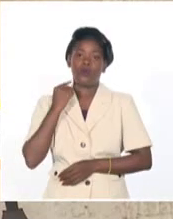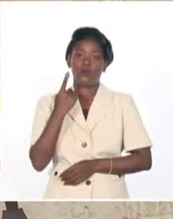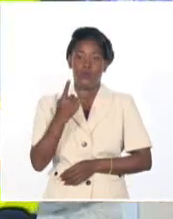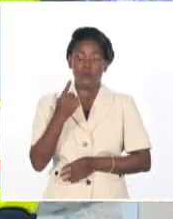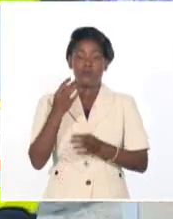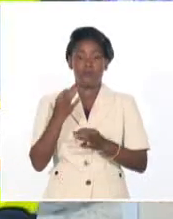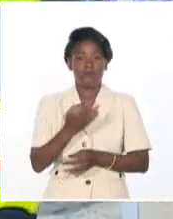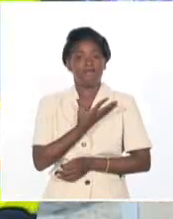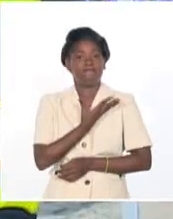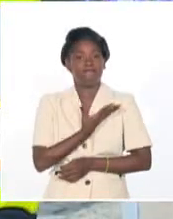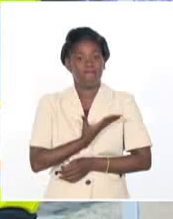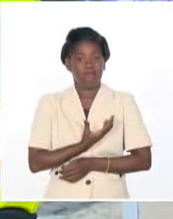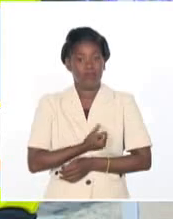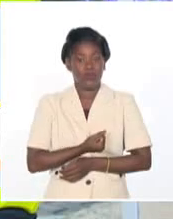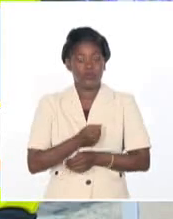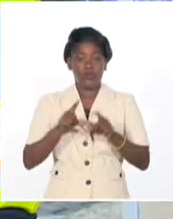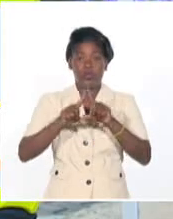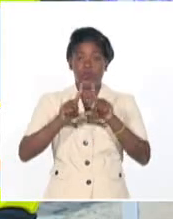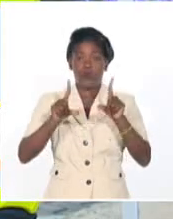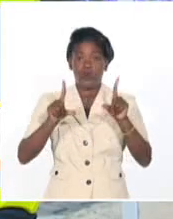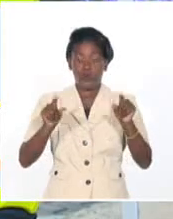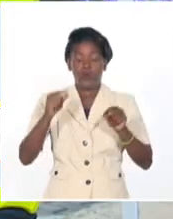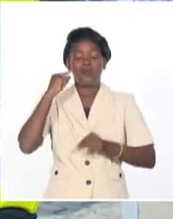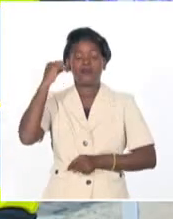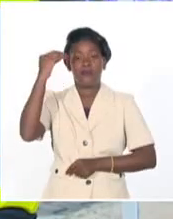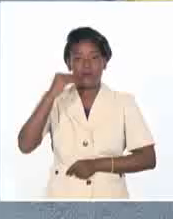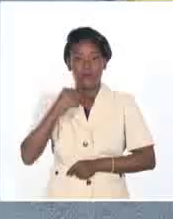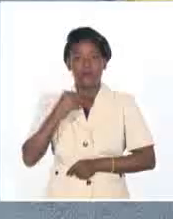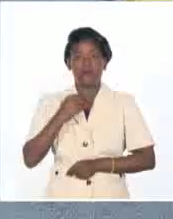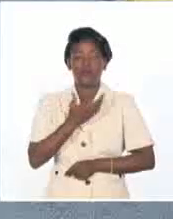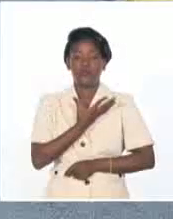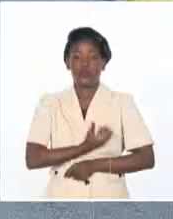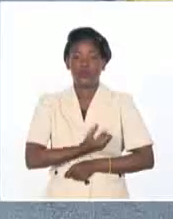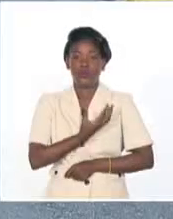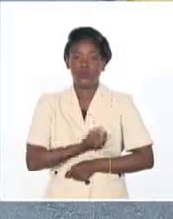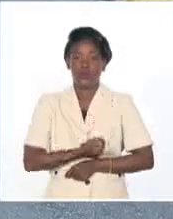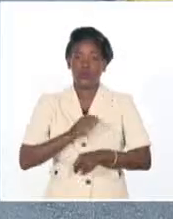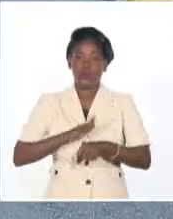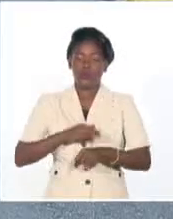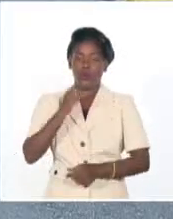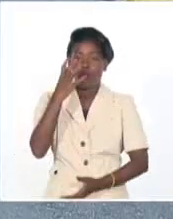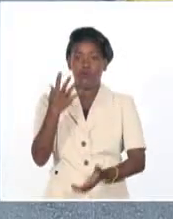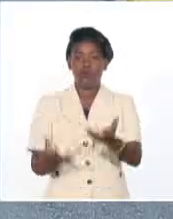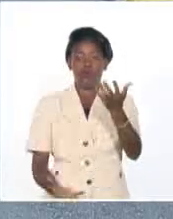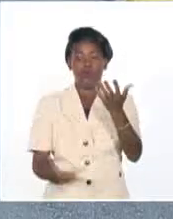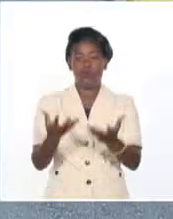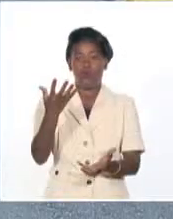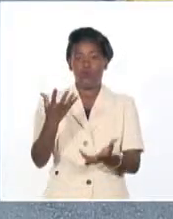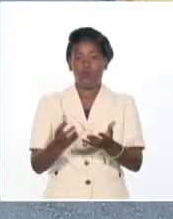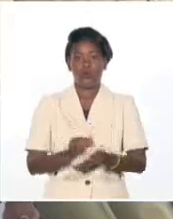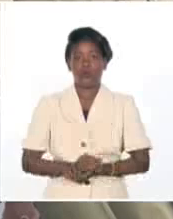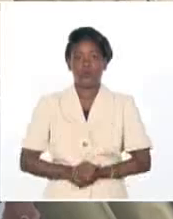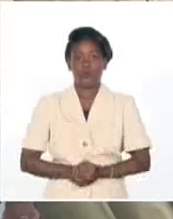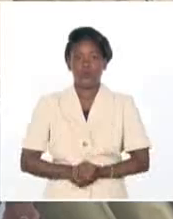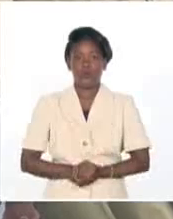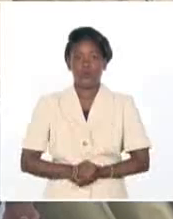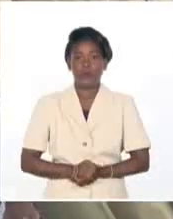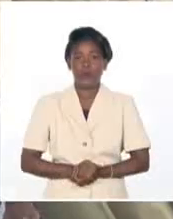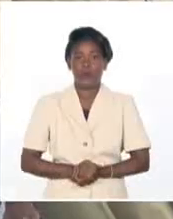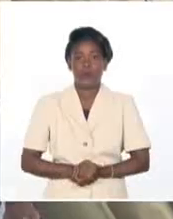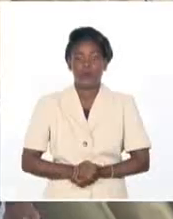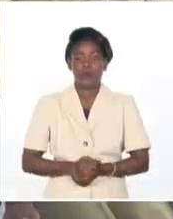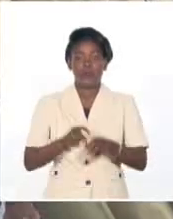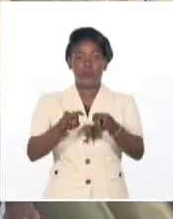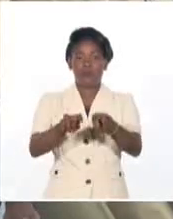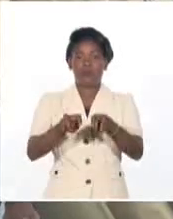que conmocionó a toda Cuba y que hoy late en la memoria. En la ceremonia estuvieron presentes los miembros del Comité Central, General de